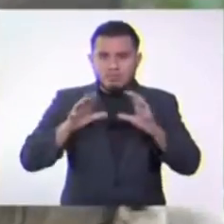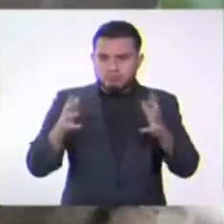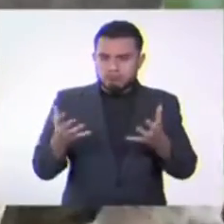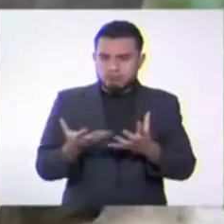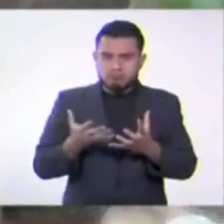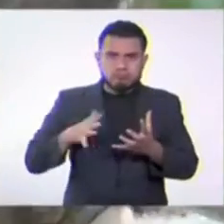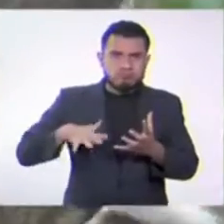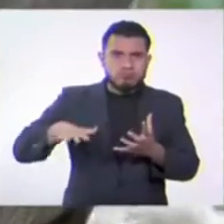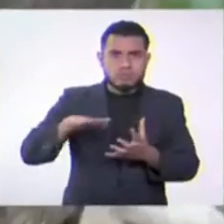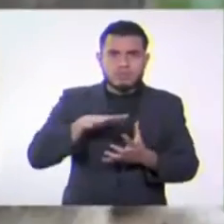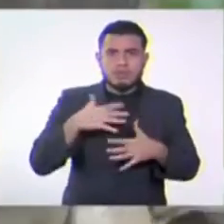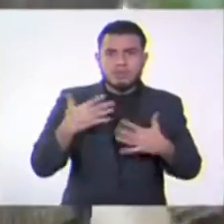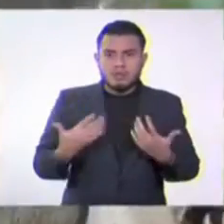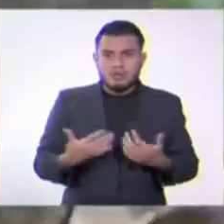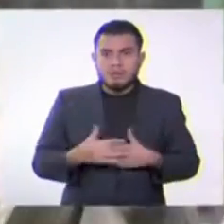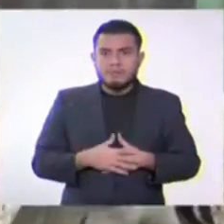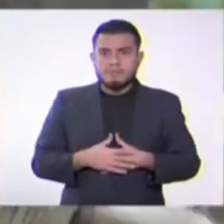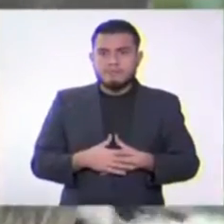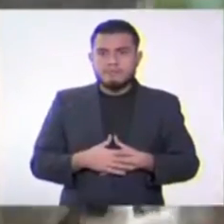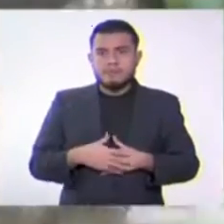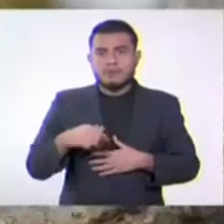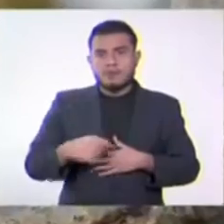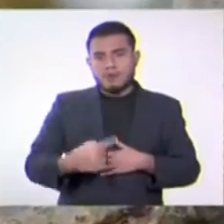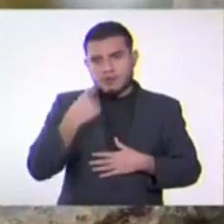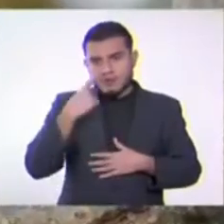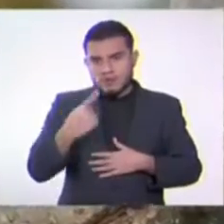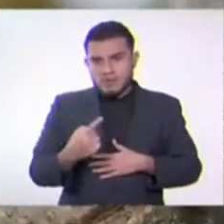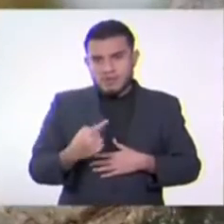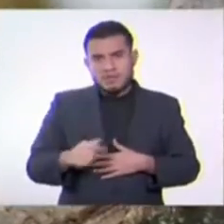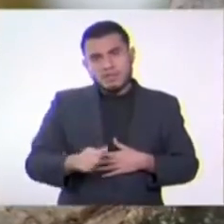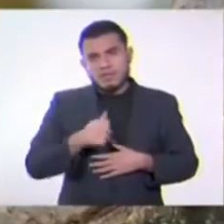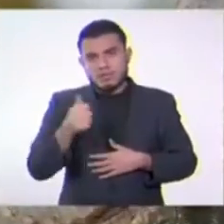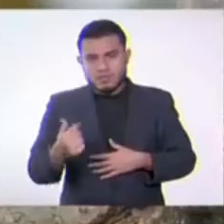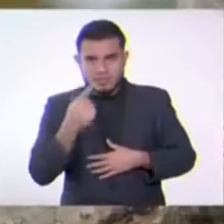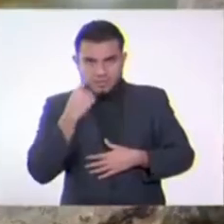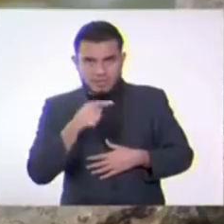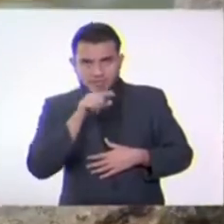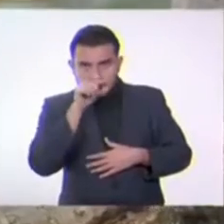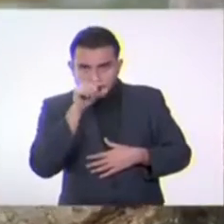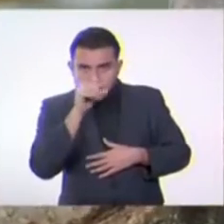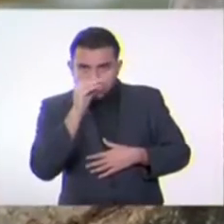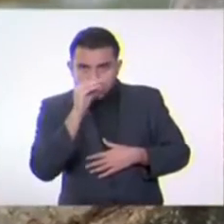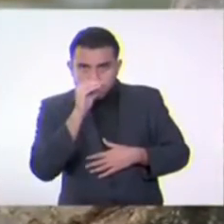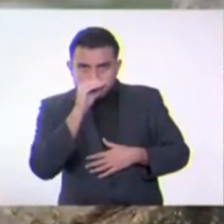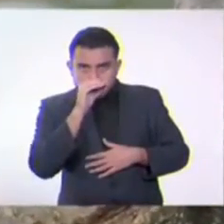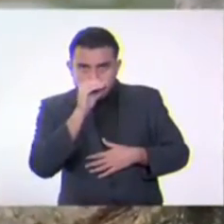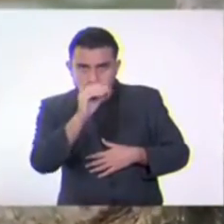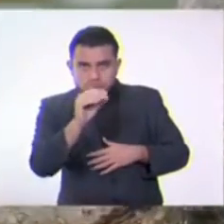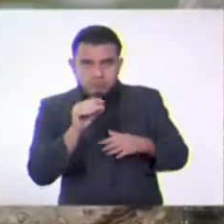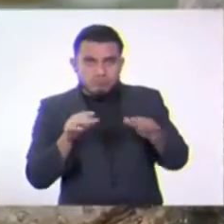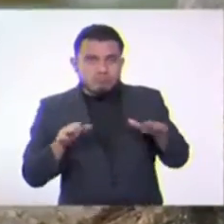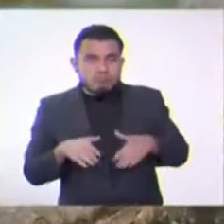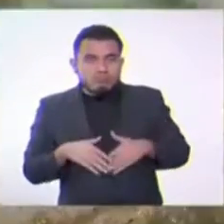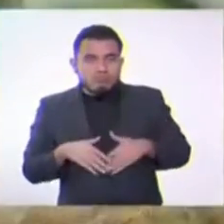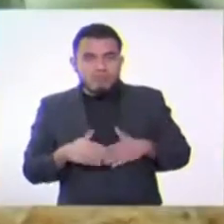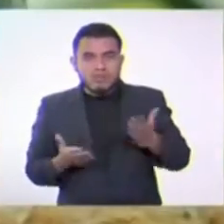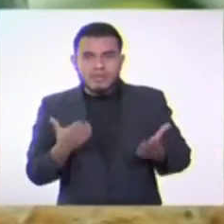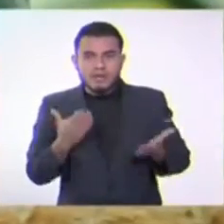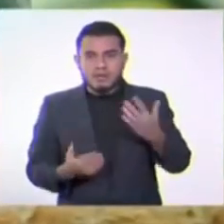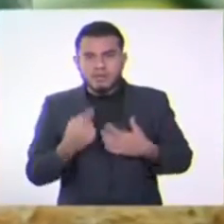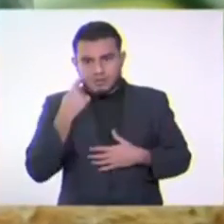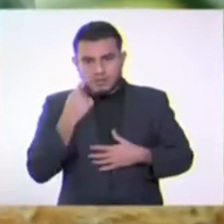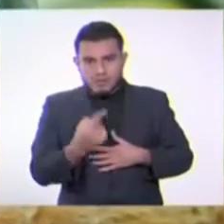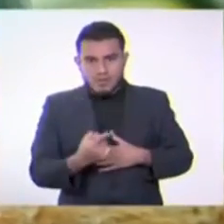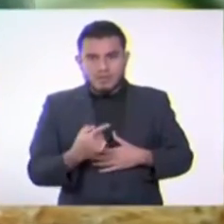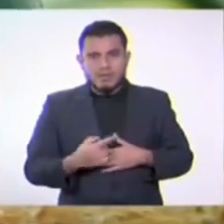Muy bien. Ahora observa entre estas otras. ¿Te parece conocido? Es probable. ¿Y